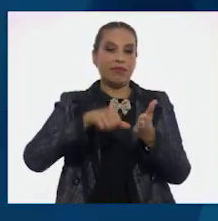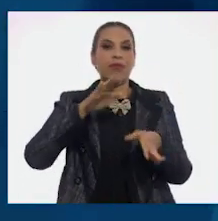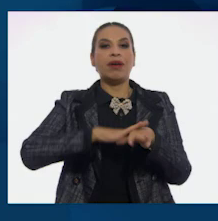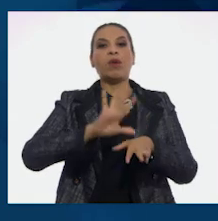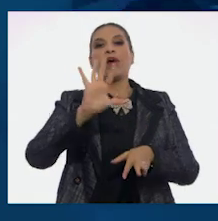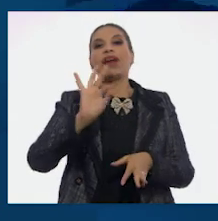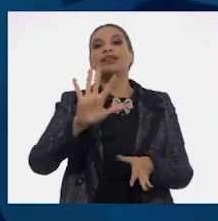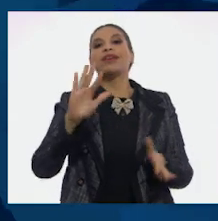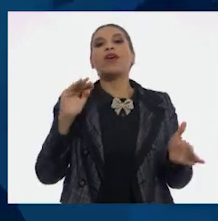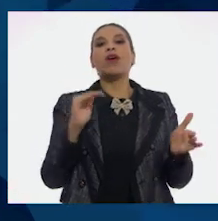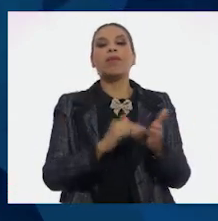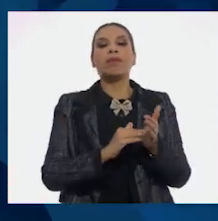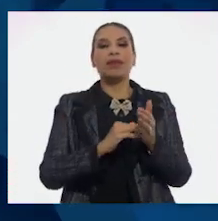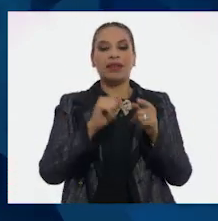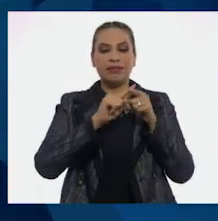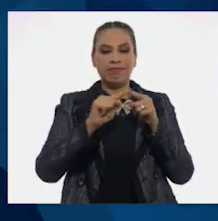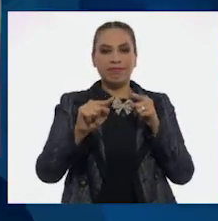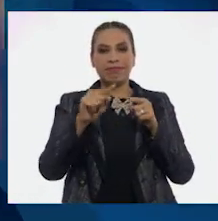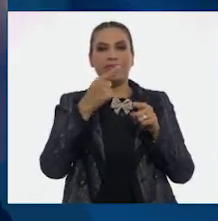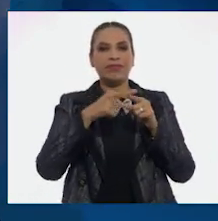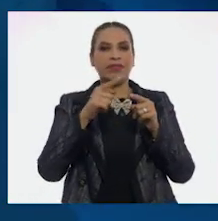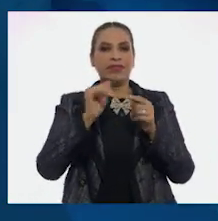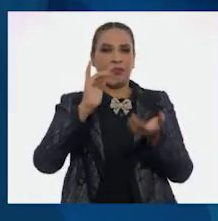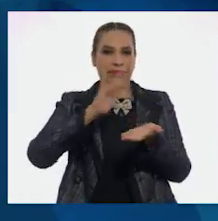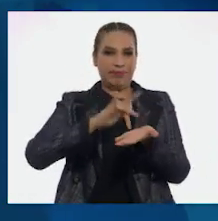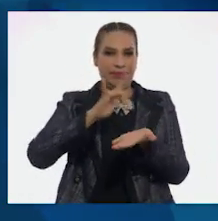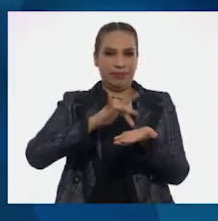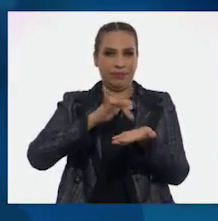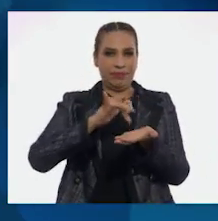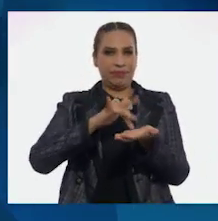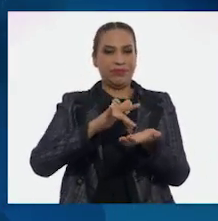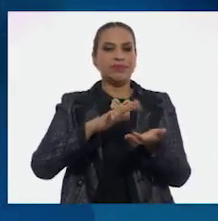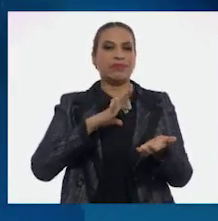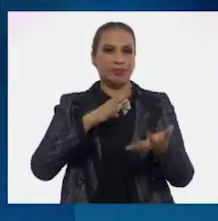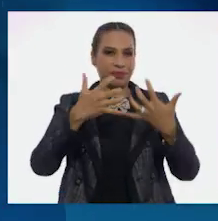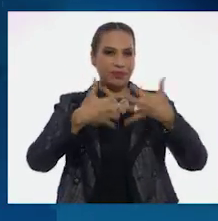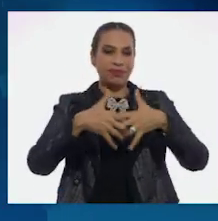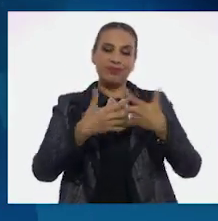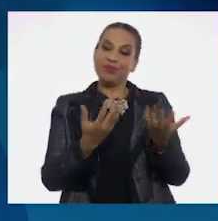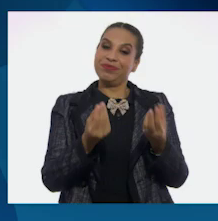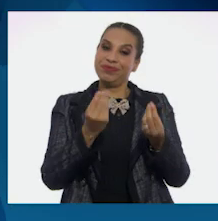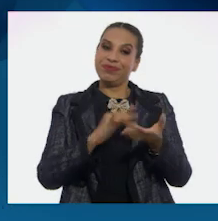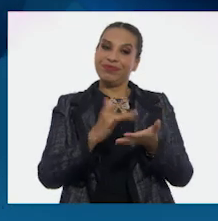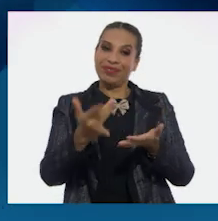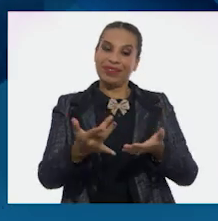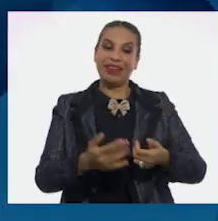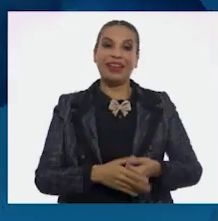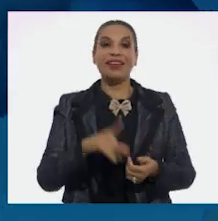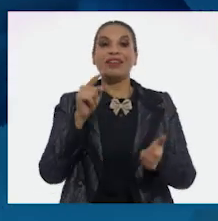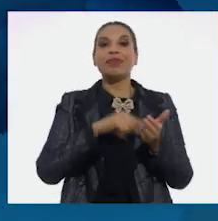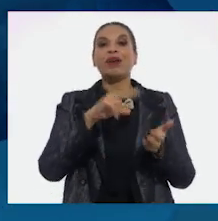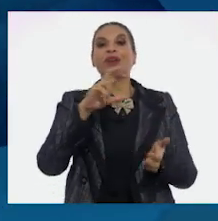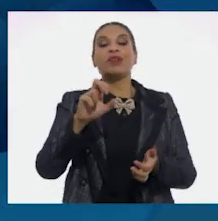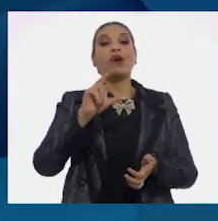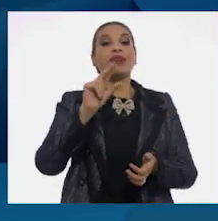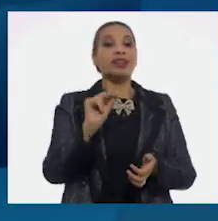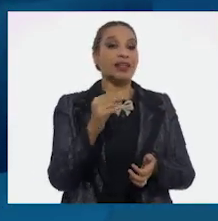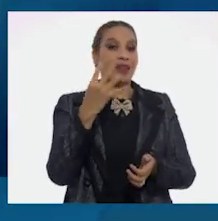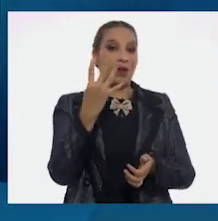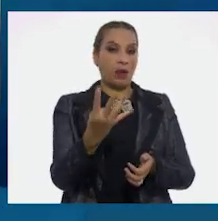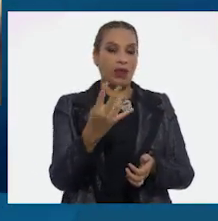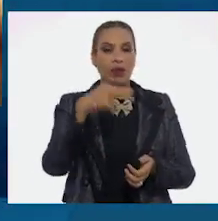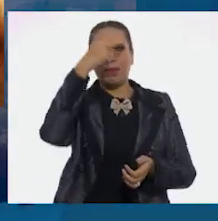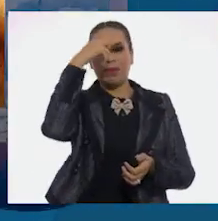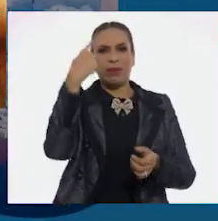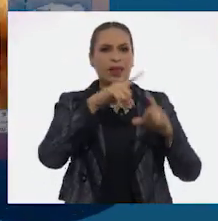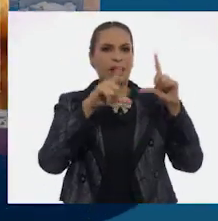de 45,000 millas de líneas telegráficas operando. Muchas gracias. En 1884,